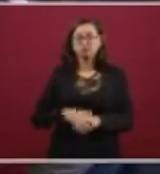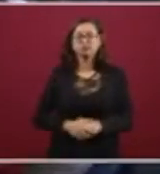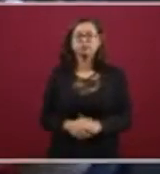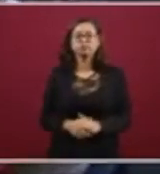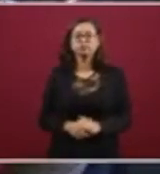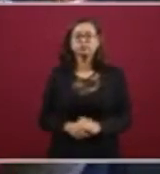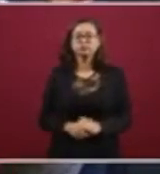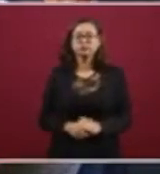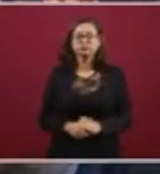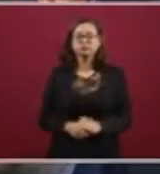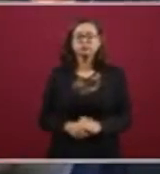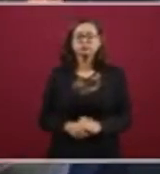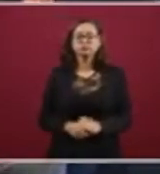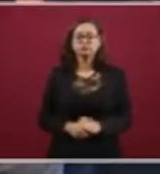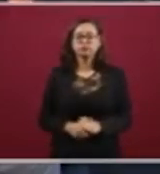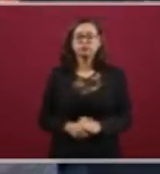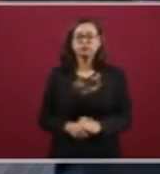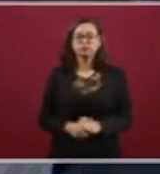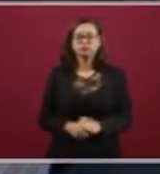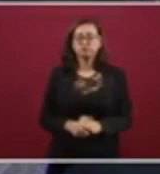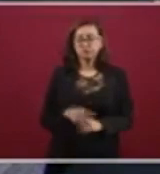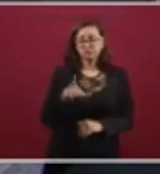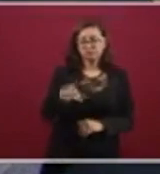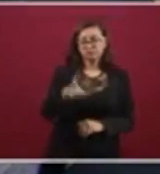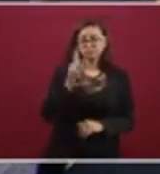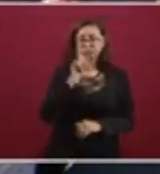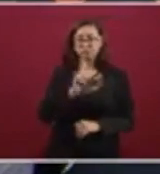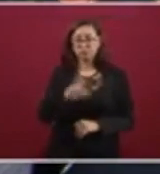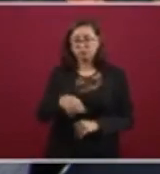A ver, tú, la compañera.